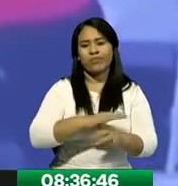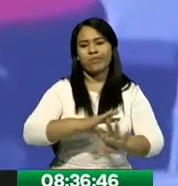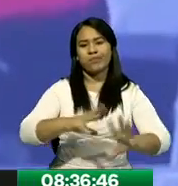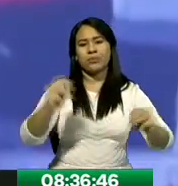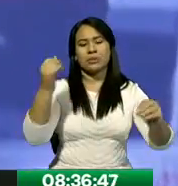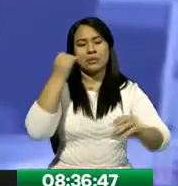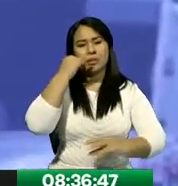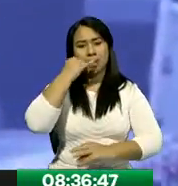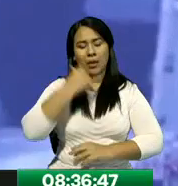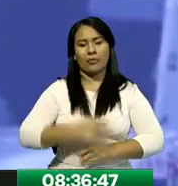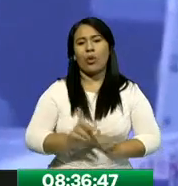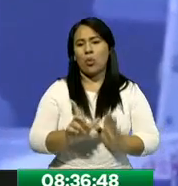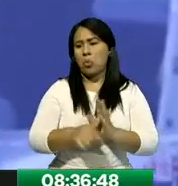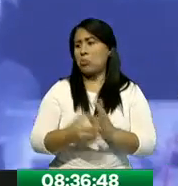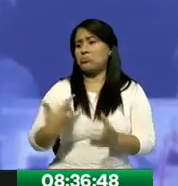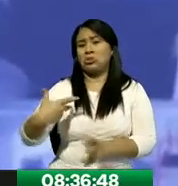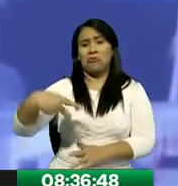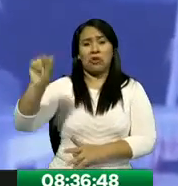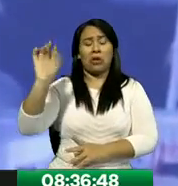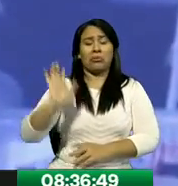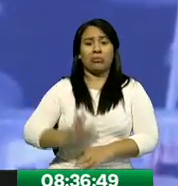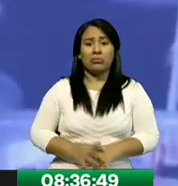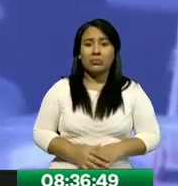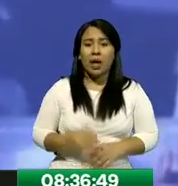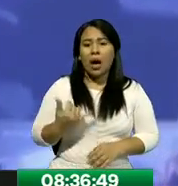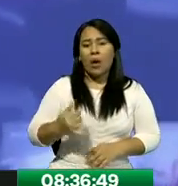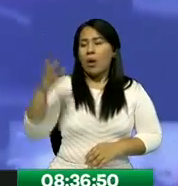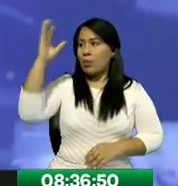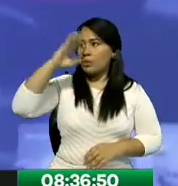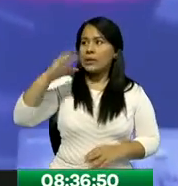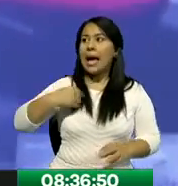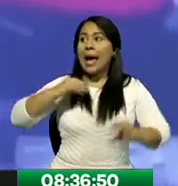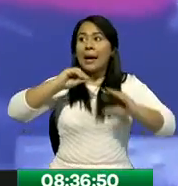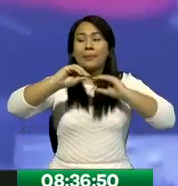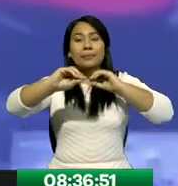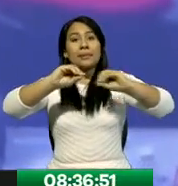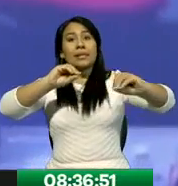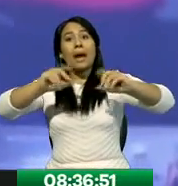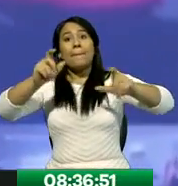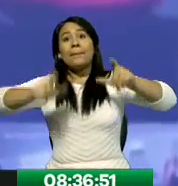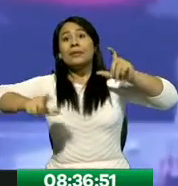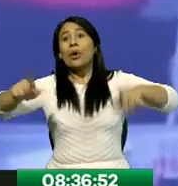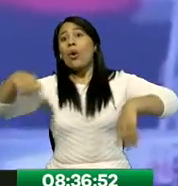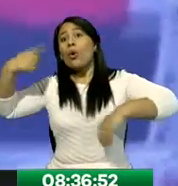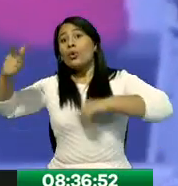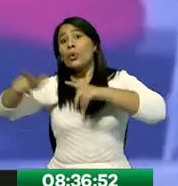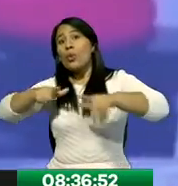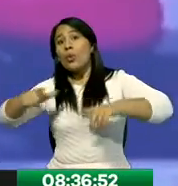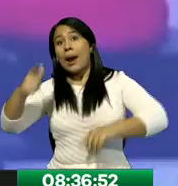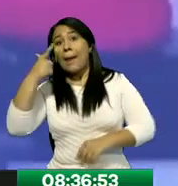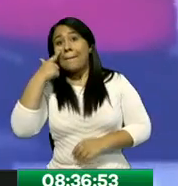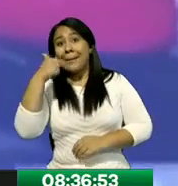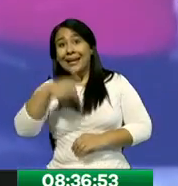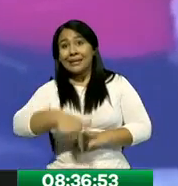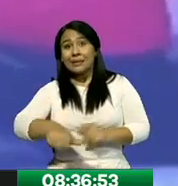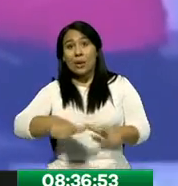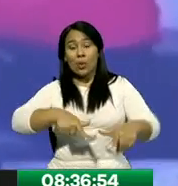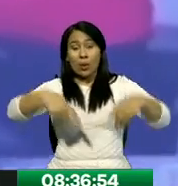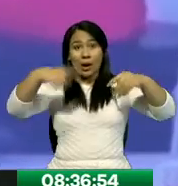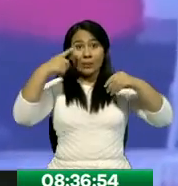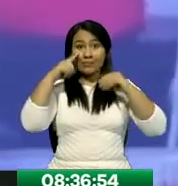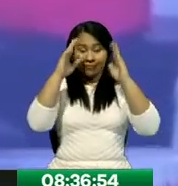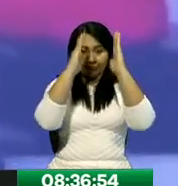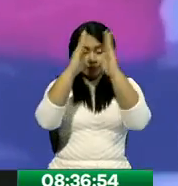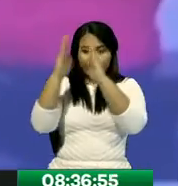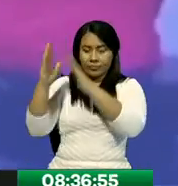el teléfono y después se retiraron como si nada. De ahí que buscan la manera de alertar a los otros locales, no solo de este centro comercial, para